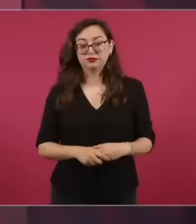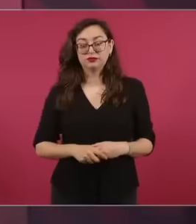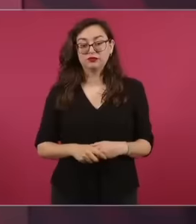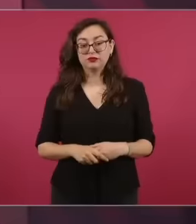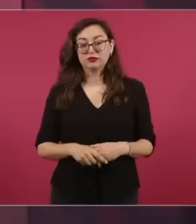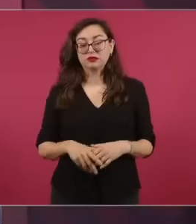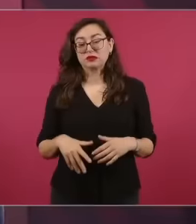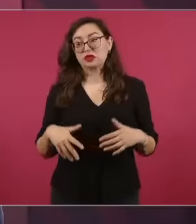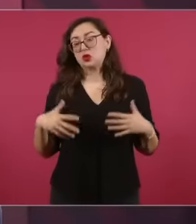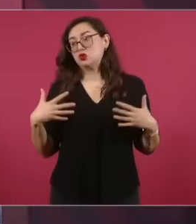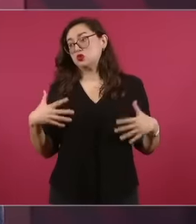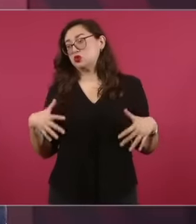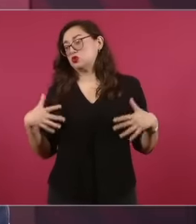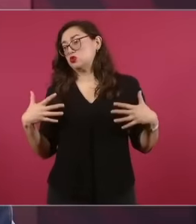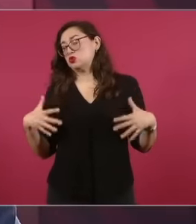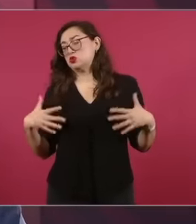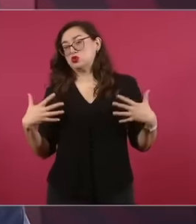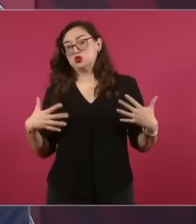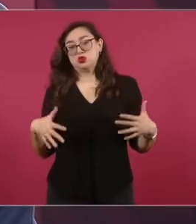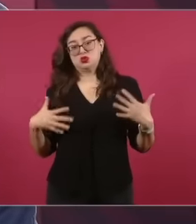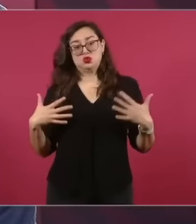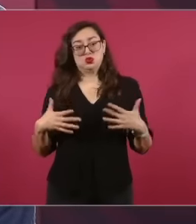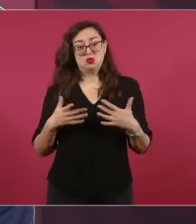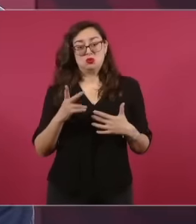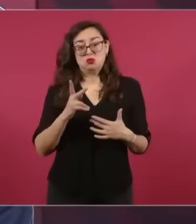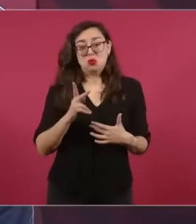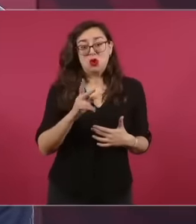nerviosismo que provoca